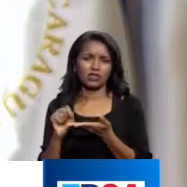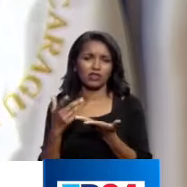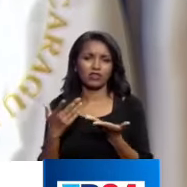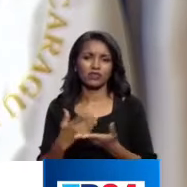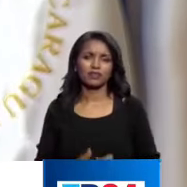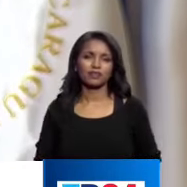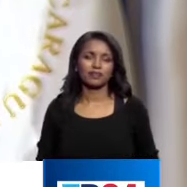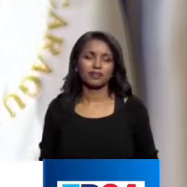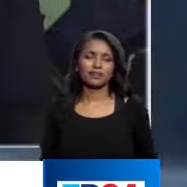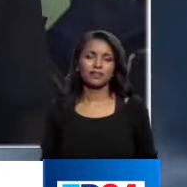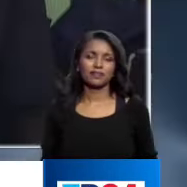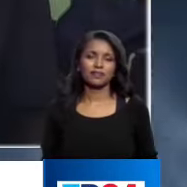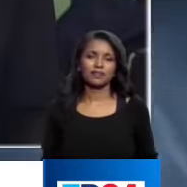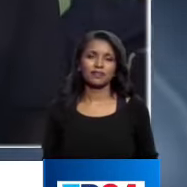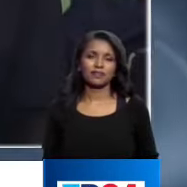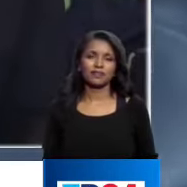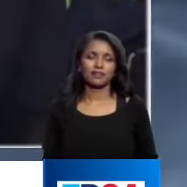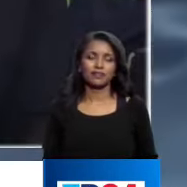sola información.